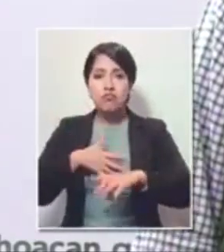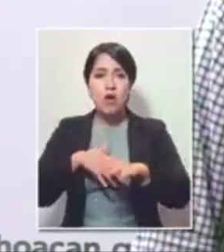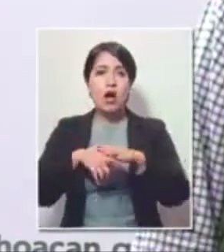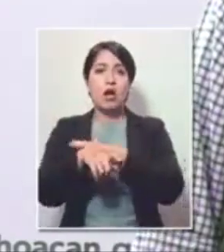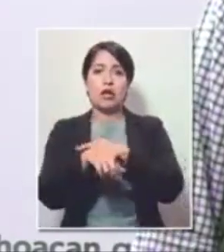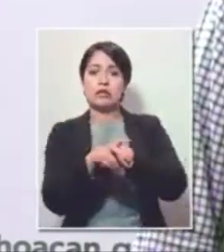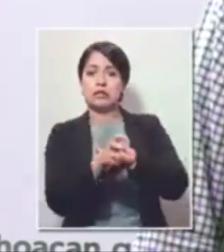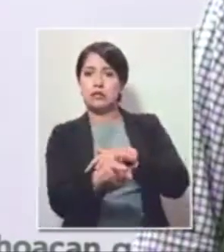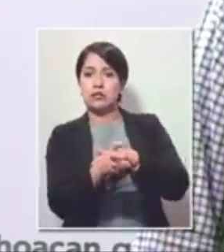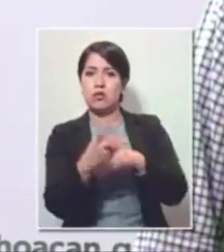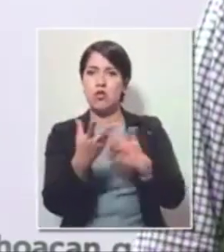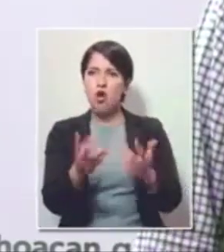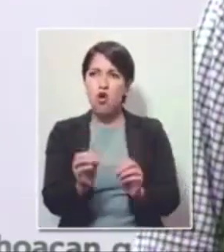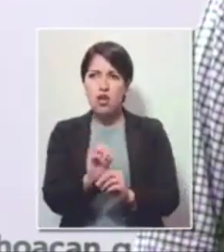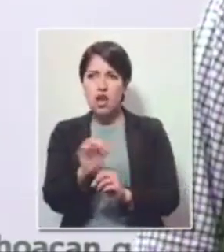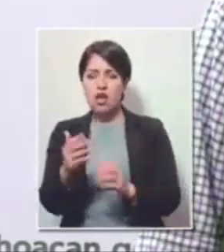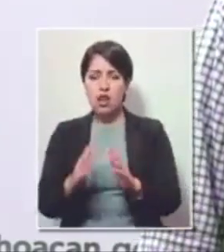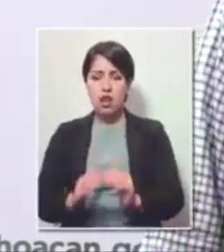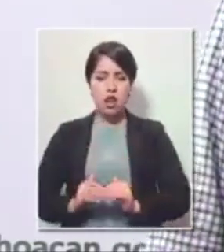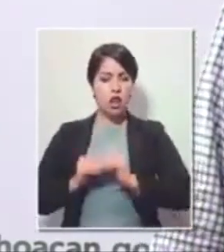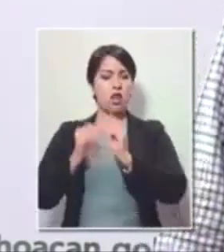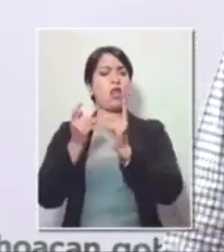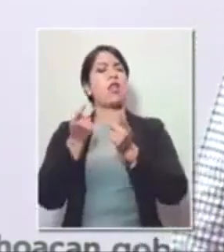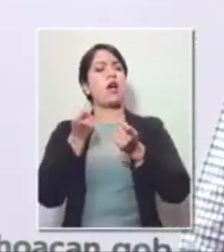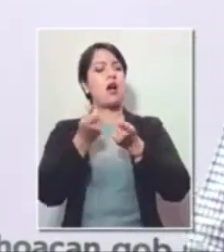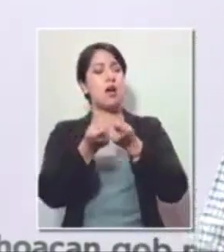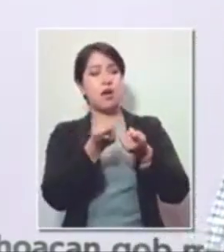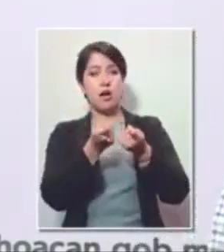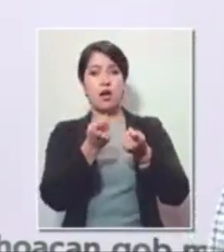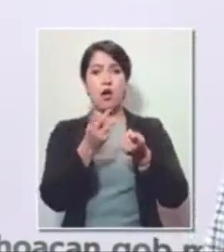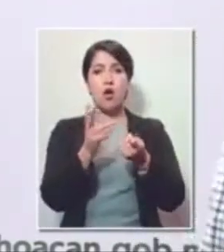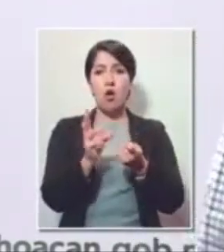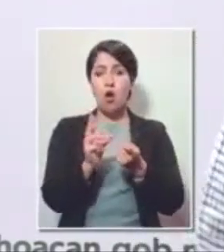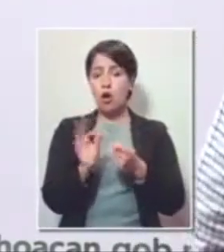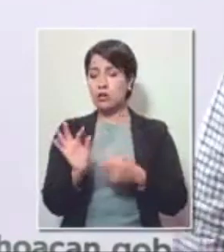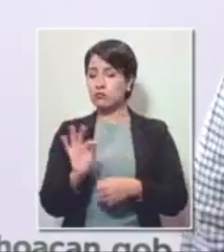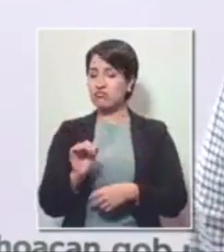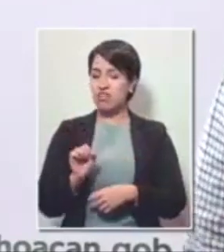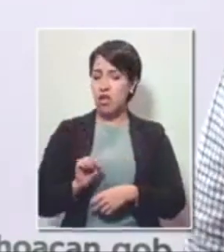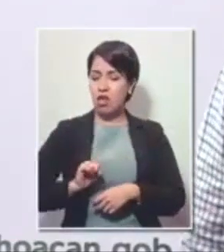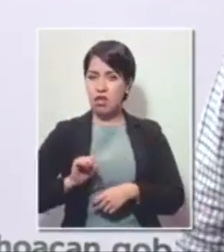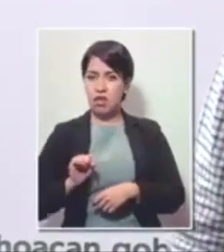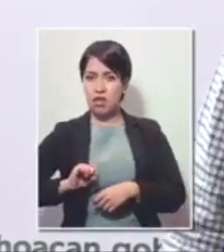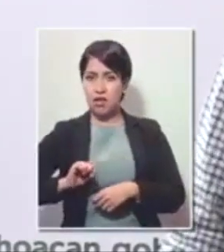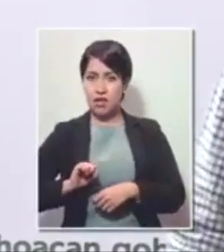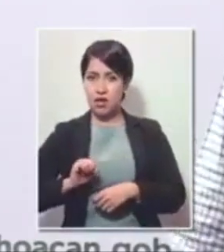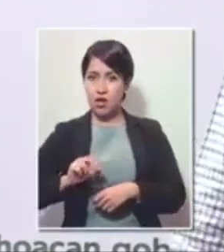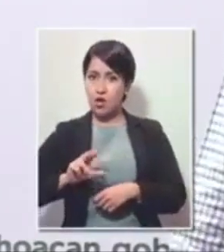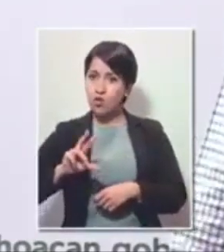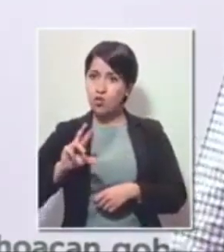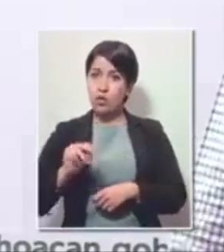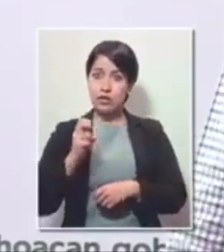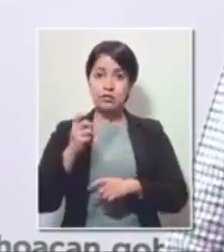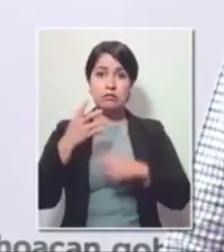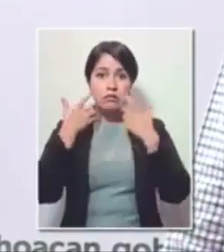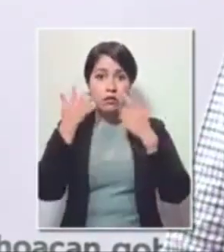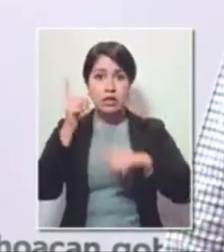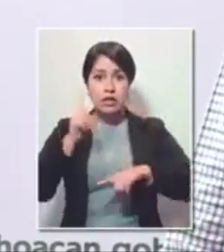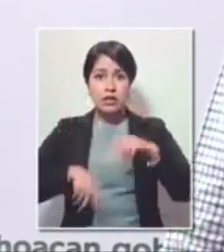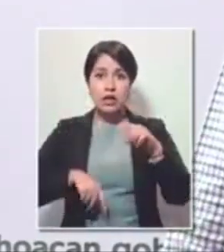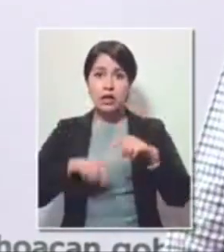combatir el nepotismo, combatir el tráfico de influencias en el Poder Judicial,